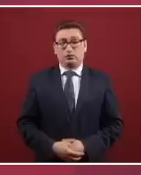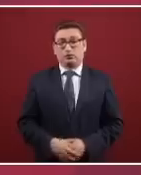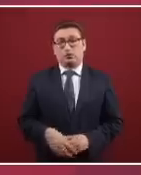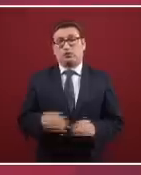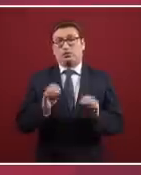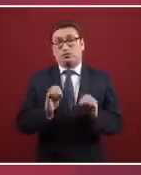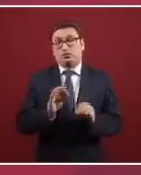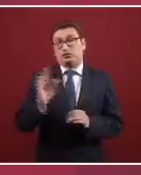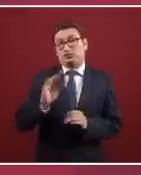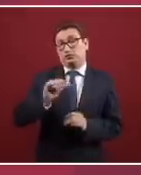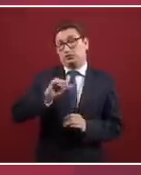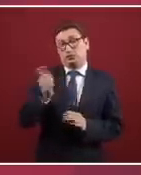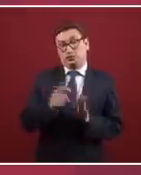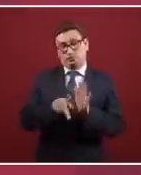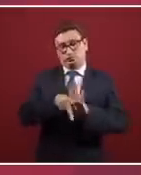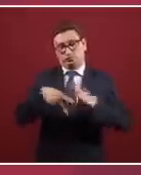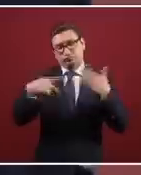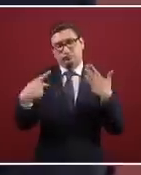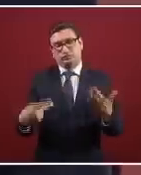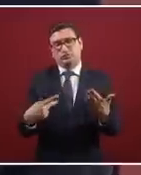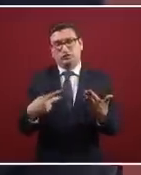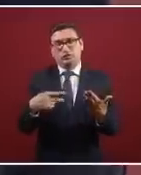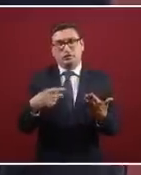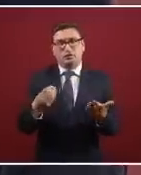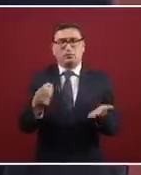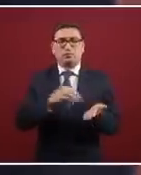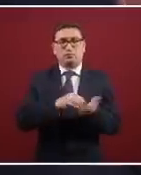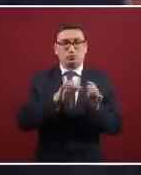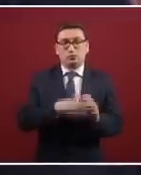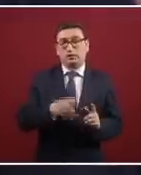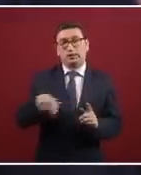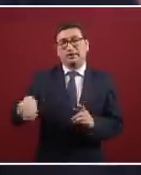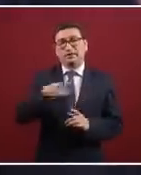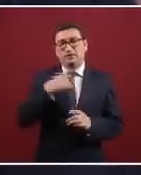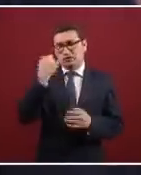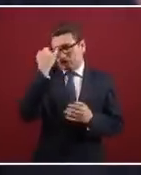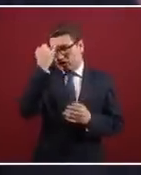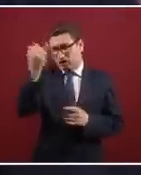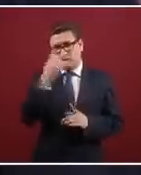otros periódicos, sin contexto,